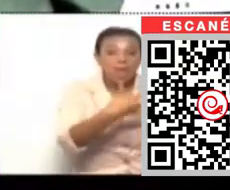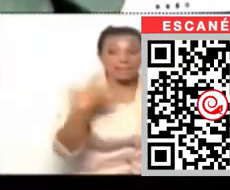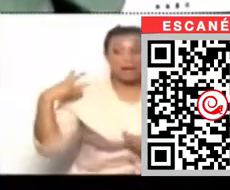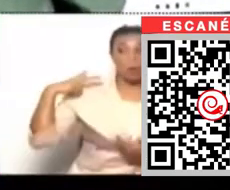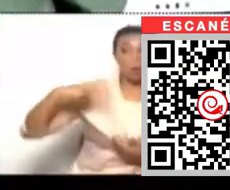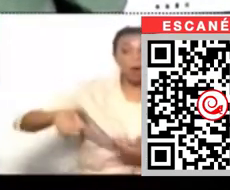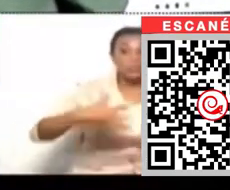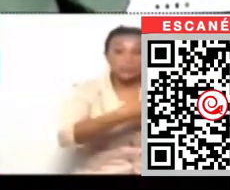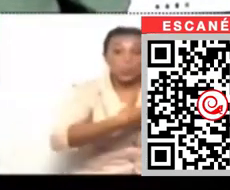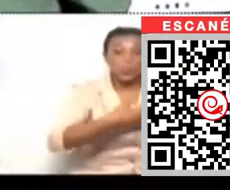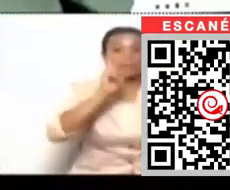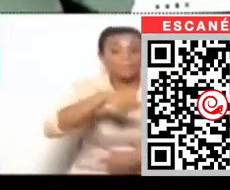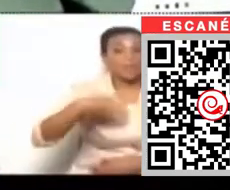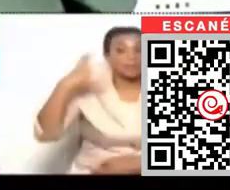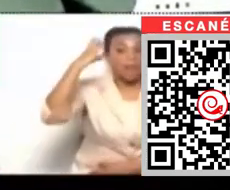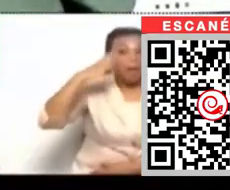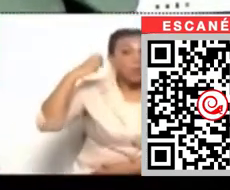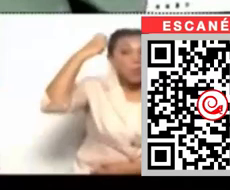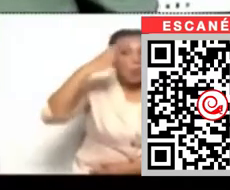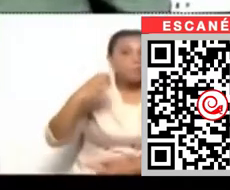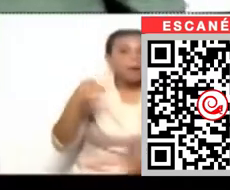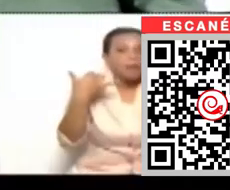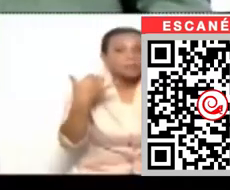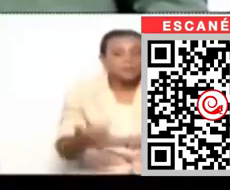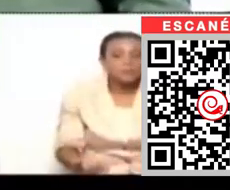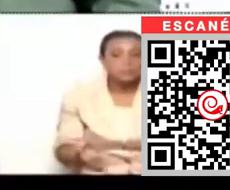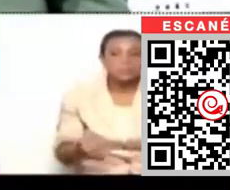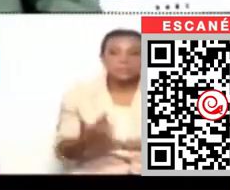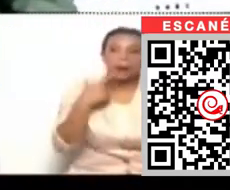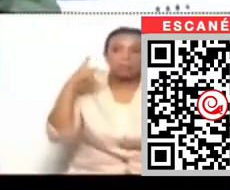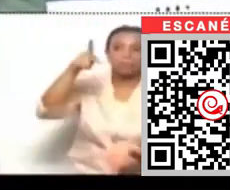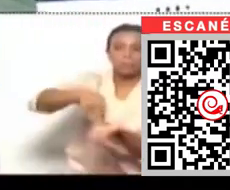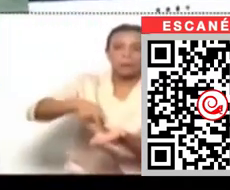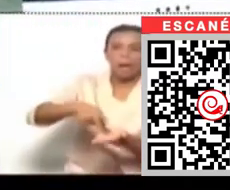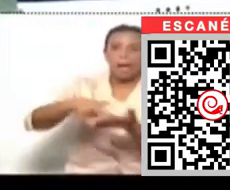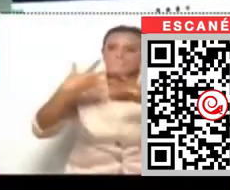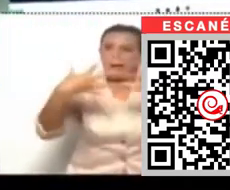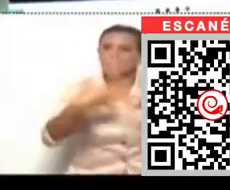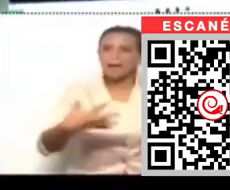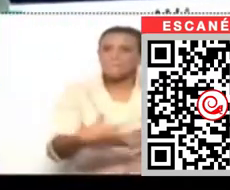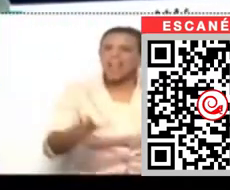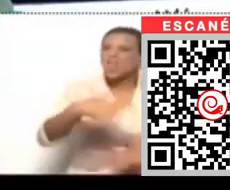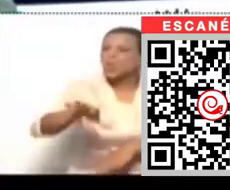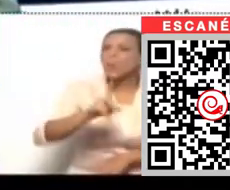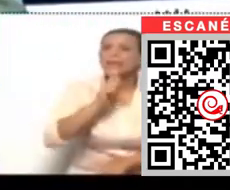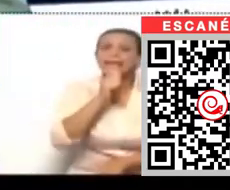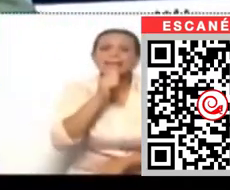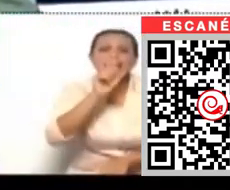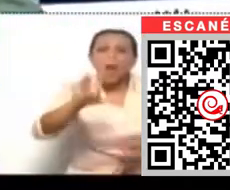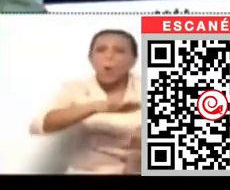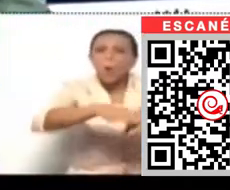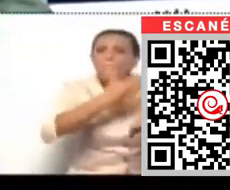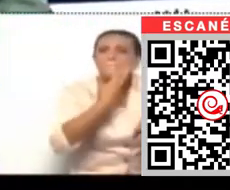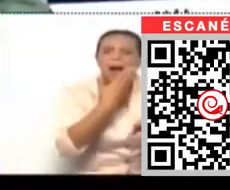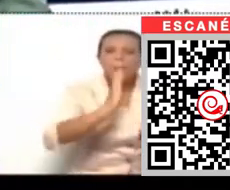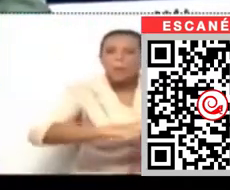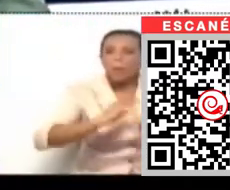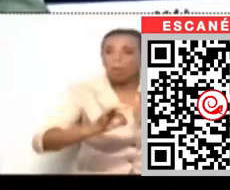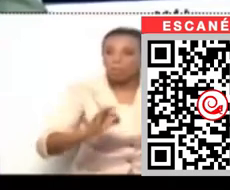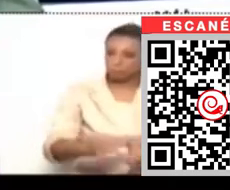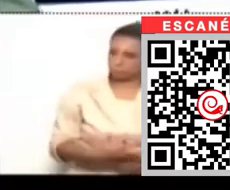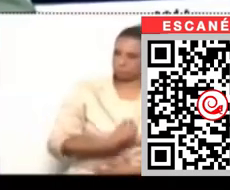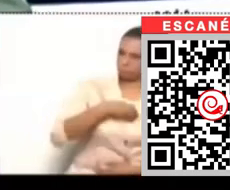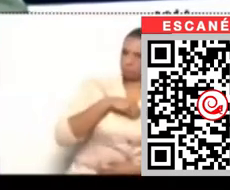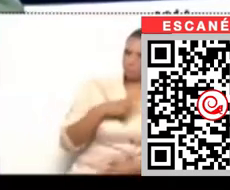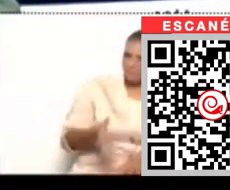y desde Europa, ya como que ellos estuvieran en el sitio, decían de dónde venía el atentado. Y